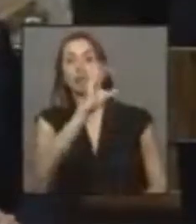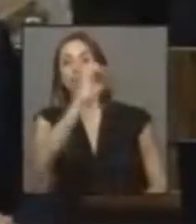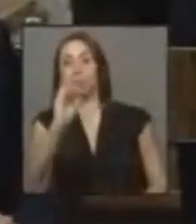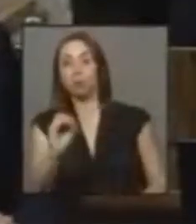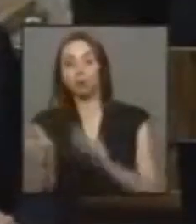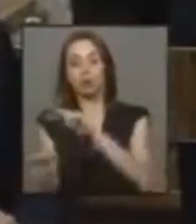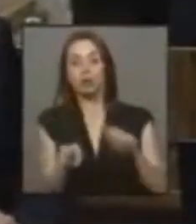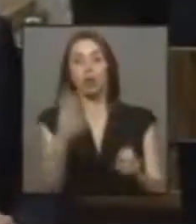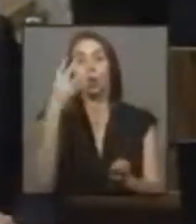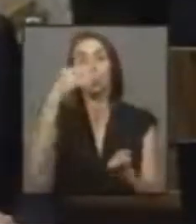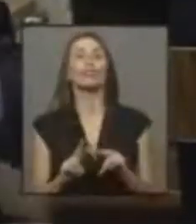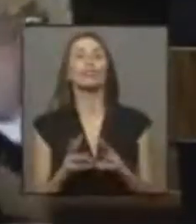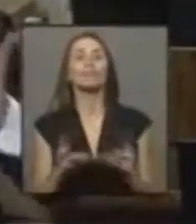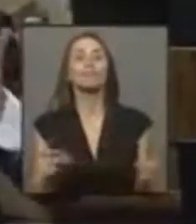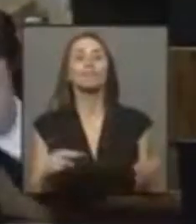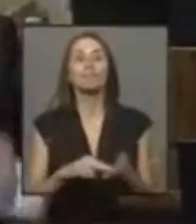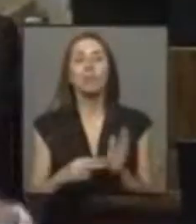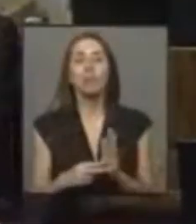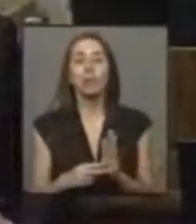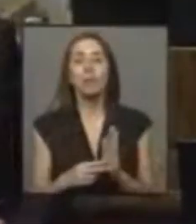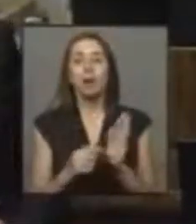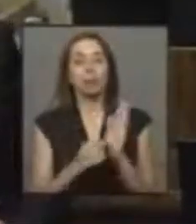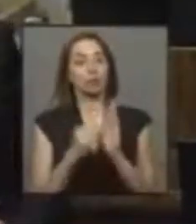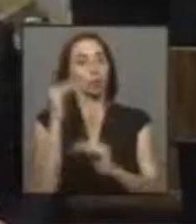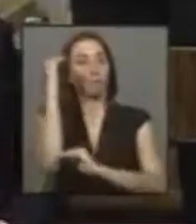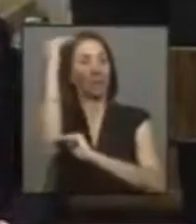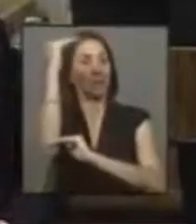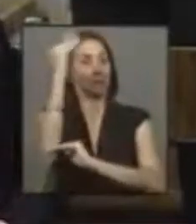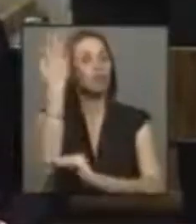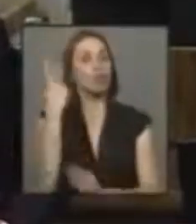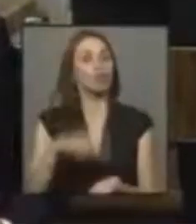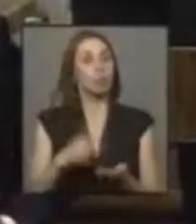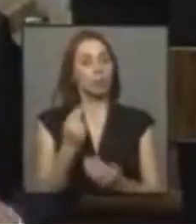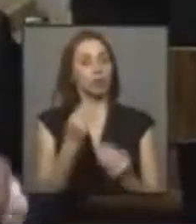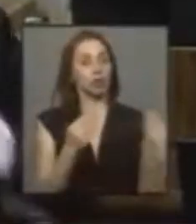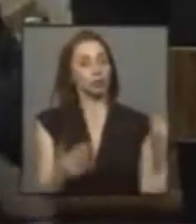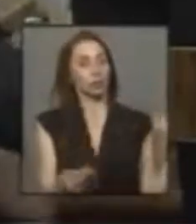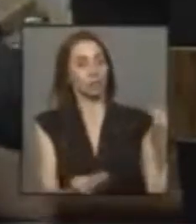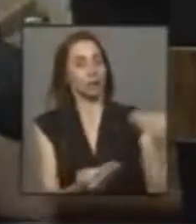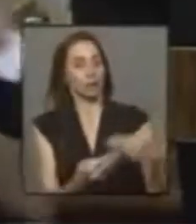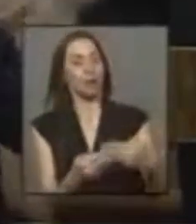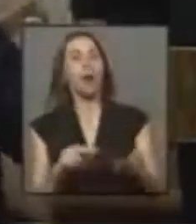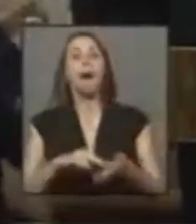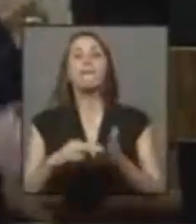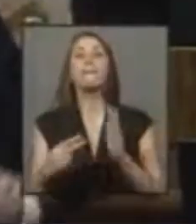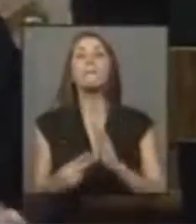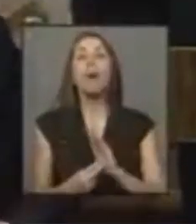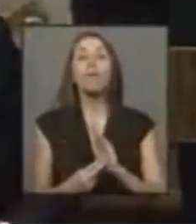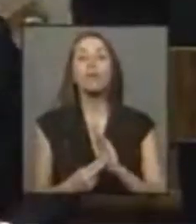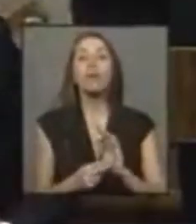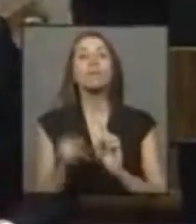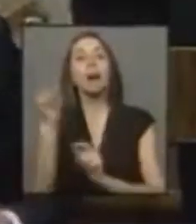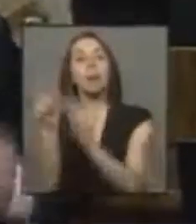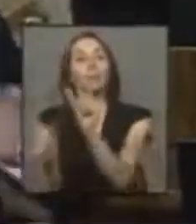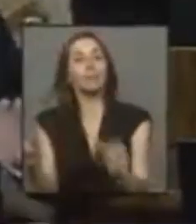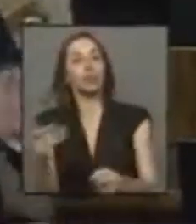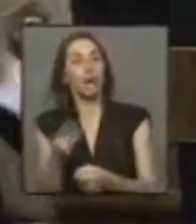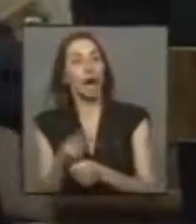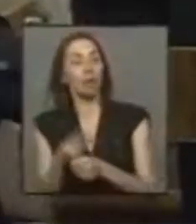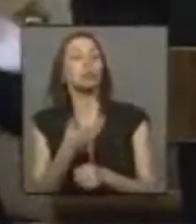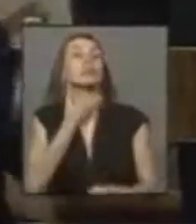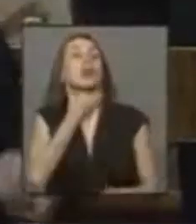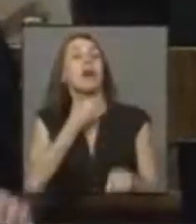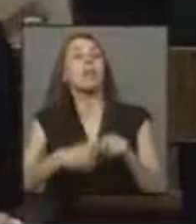es decir, 4.000 y tantos pesos. Pero esto rige, ¿no es cierto?, a partir del año 2012 para adelante. El problema lo tenemos con aquellos adultos mayores que